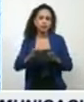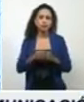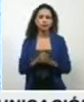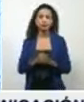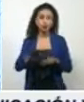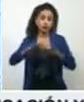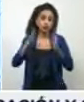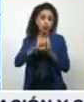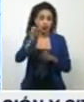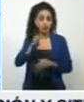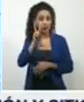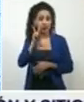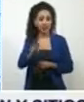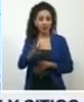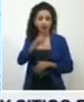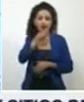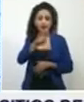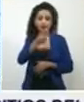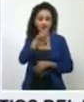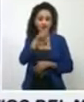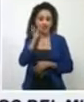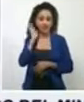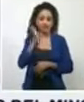que nos siguen. Raúl, volvemos contigo.